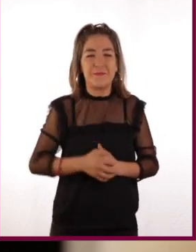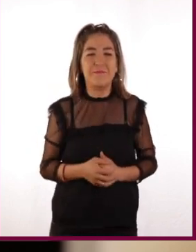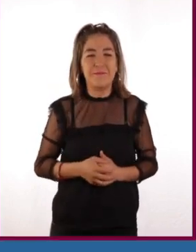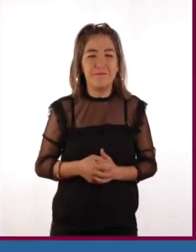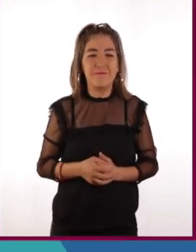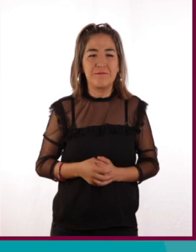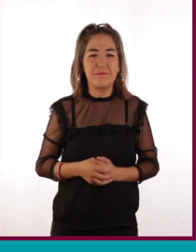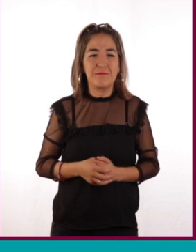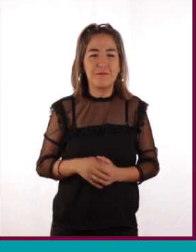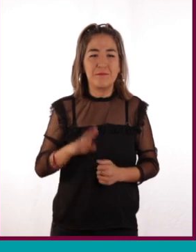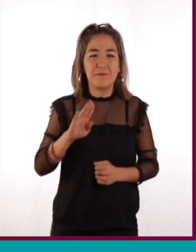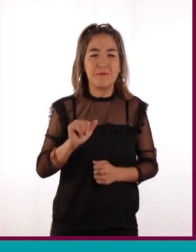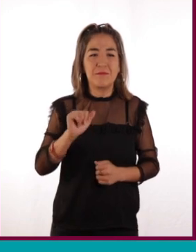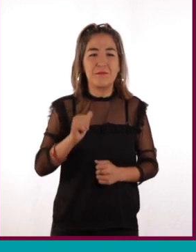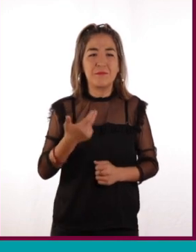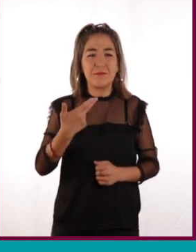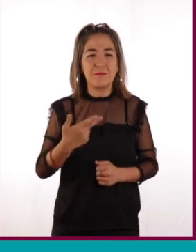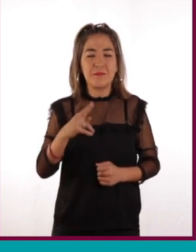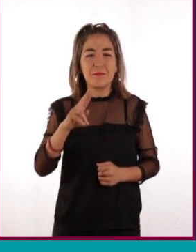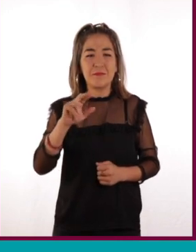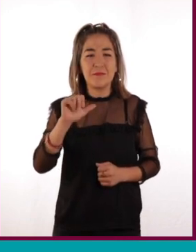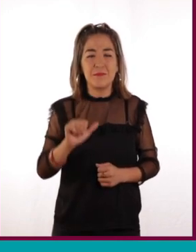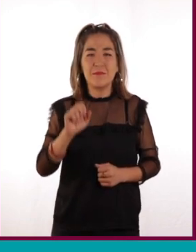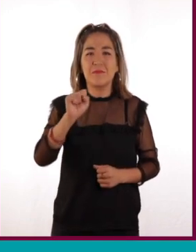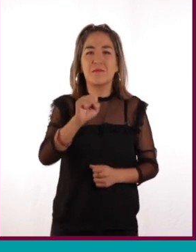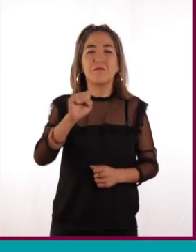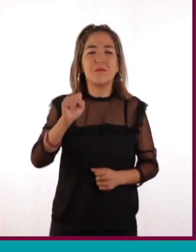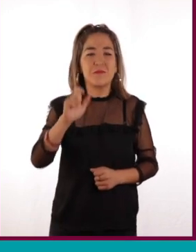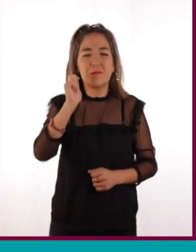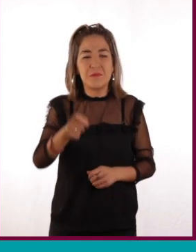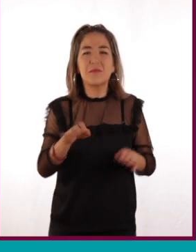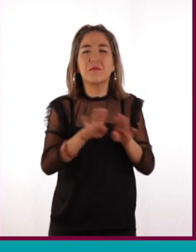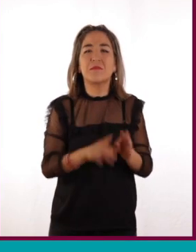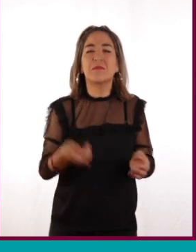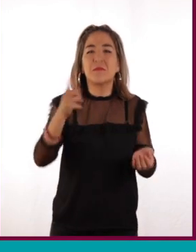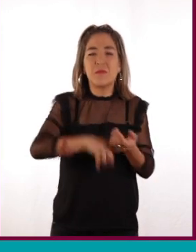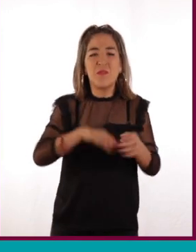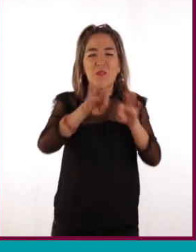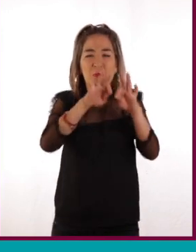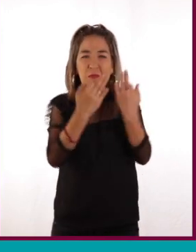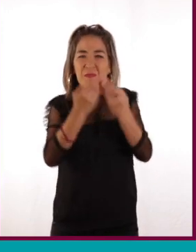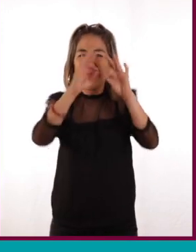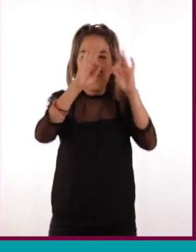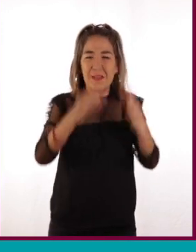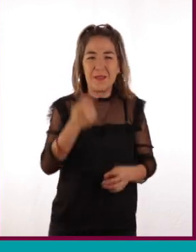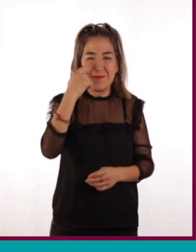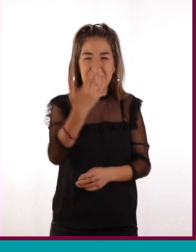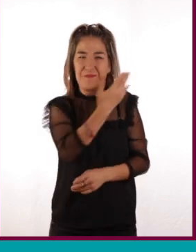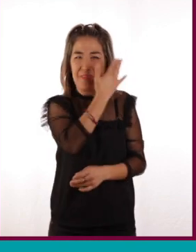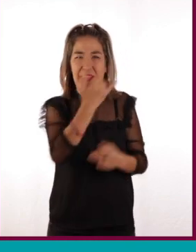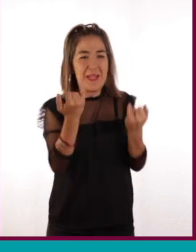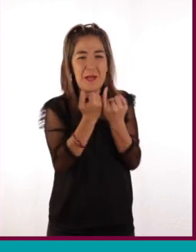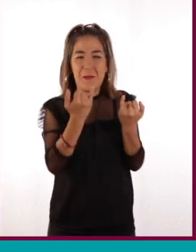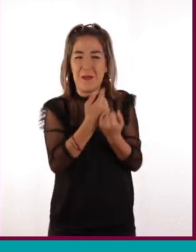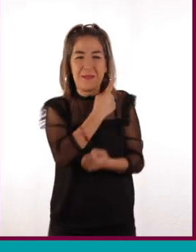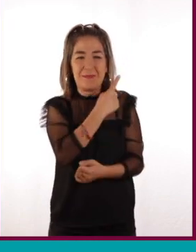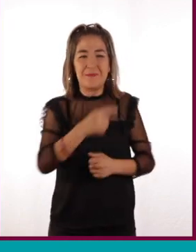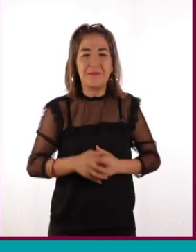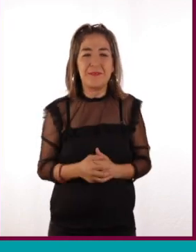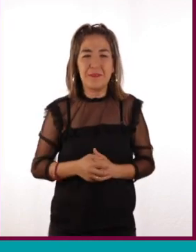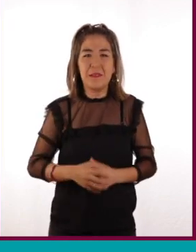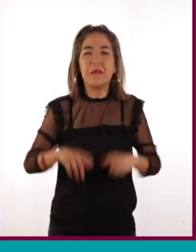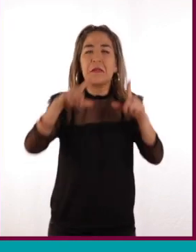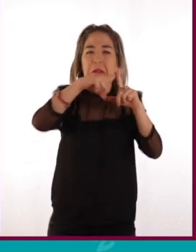Bauhaus. La Bauhaus, tal como lo dijo nuestro académico invitado, se basa en formas abstractas y figuras